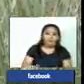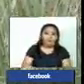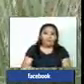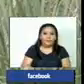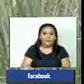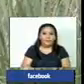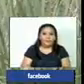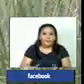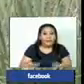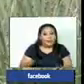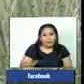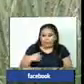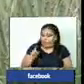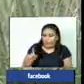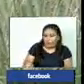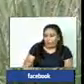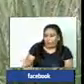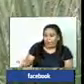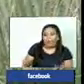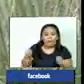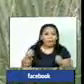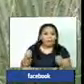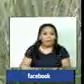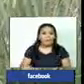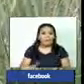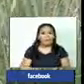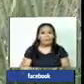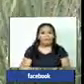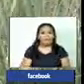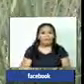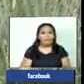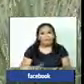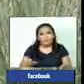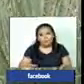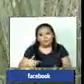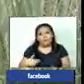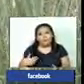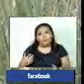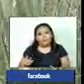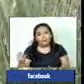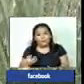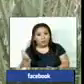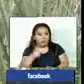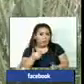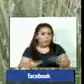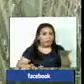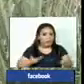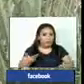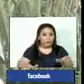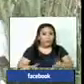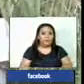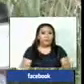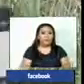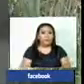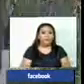Y decirles no, no se puede, ¿va? Entonces tenemos que venir a vender un poquito.